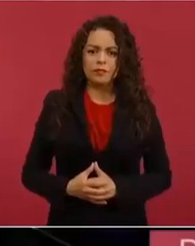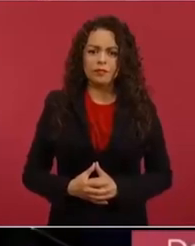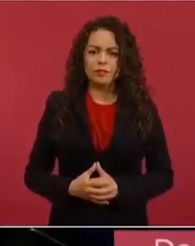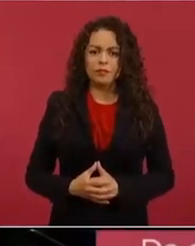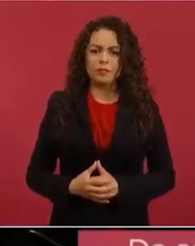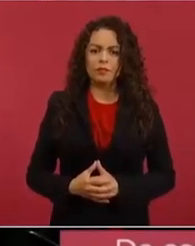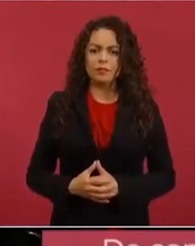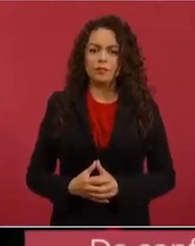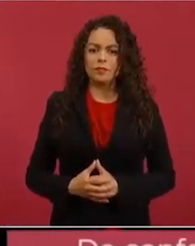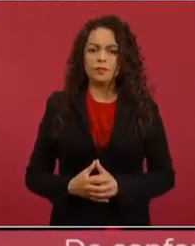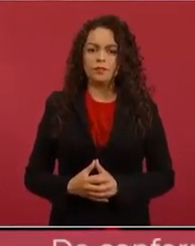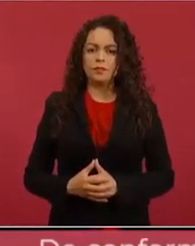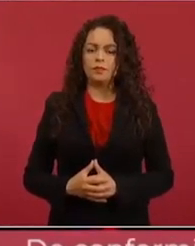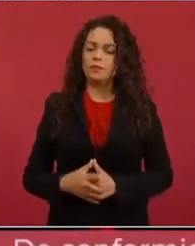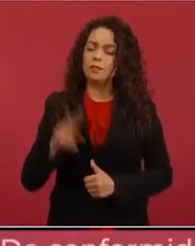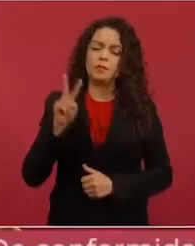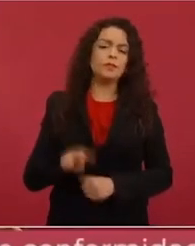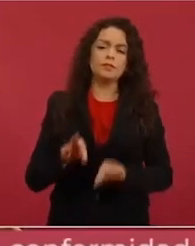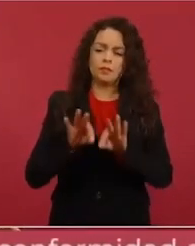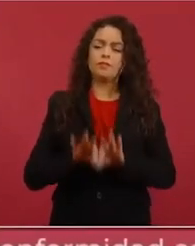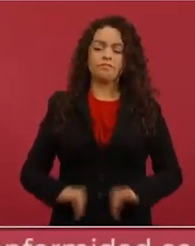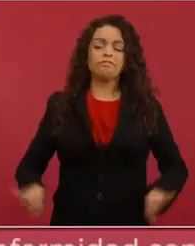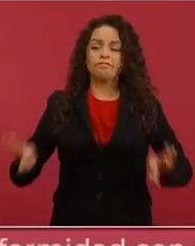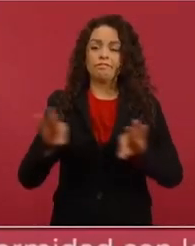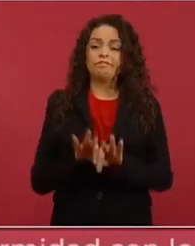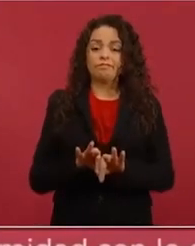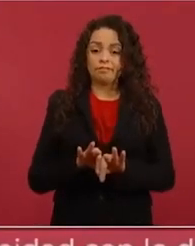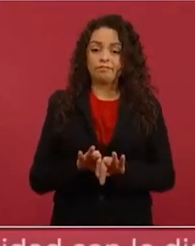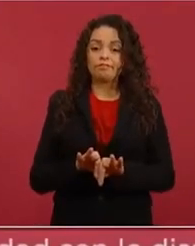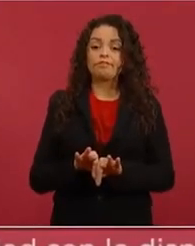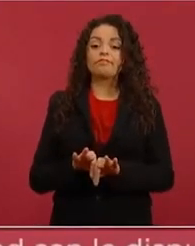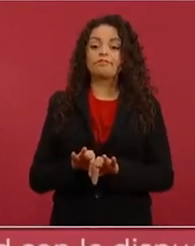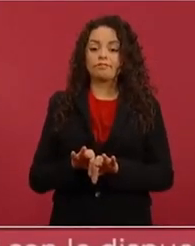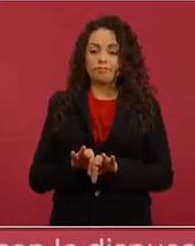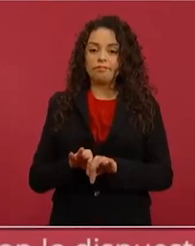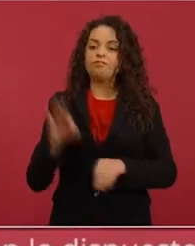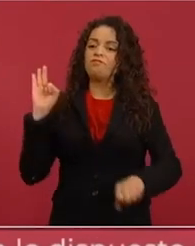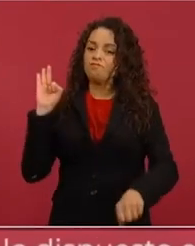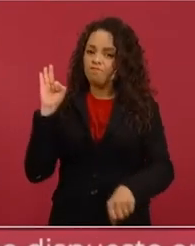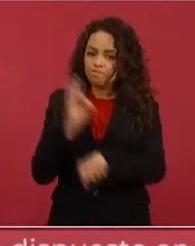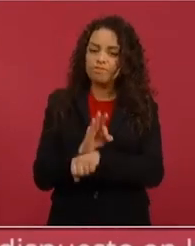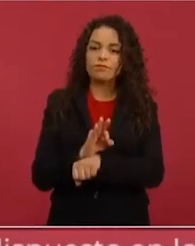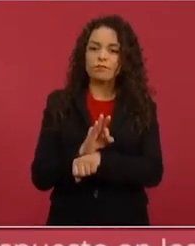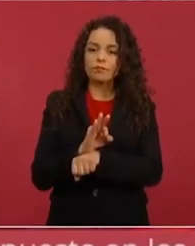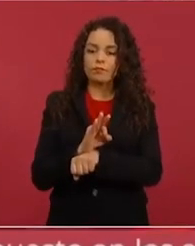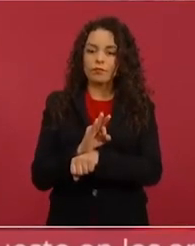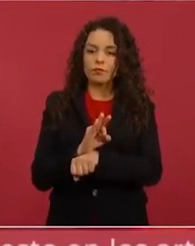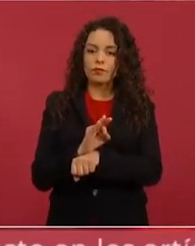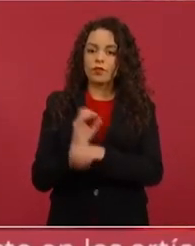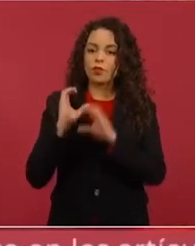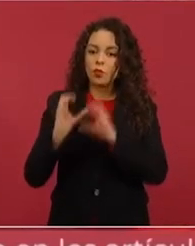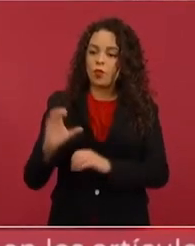Sí es importante fortalecer a la Comisión Federal de Electricidad.